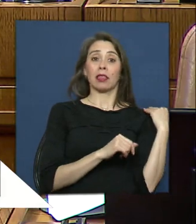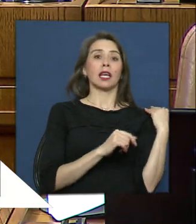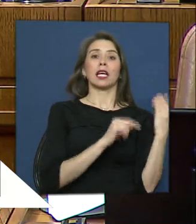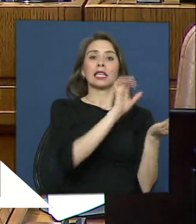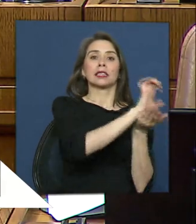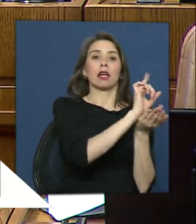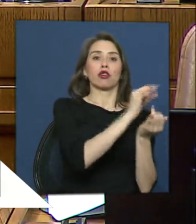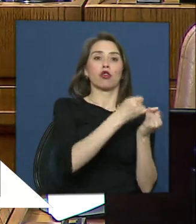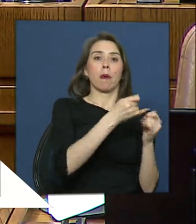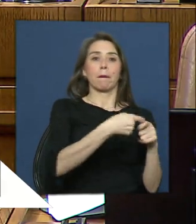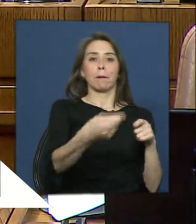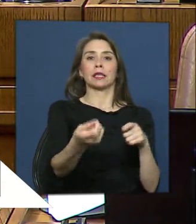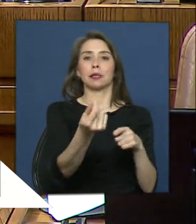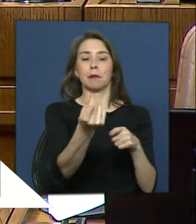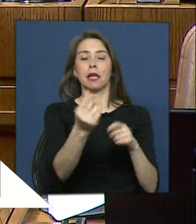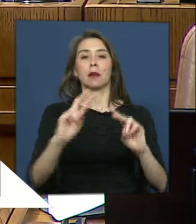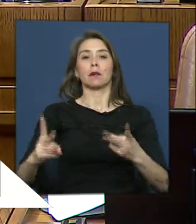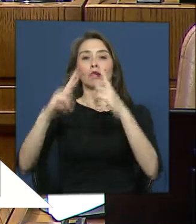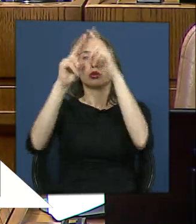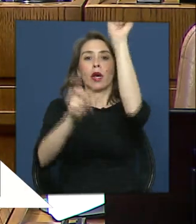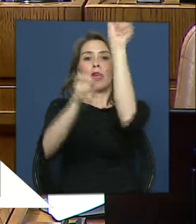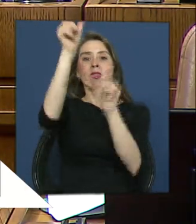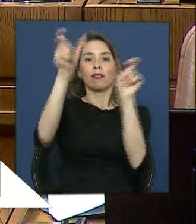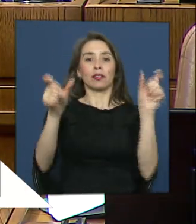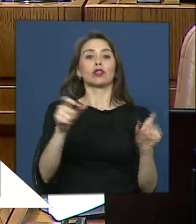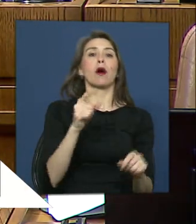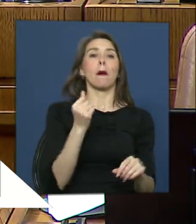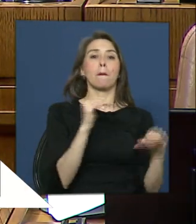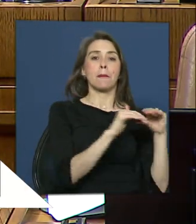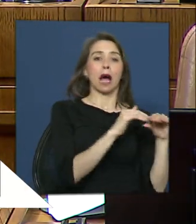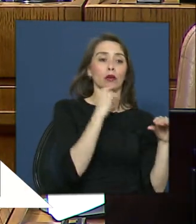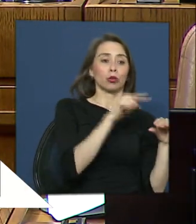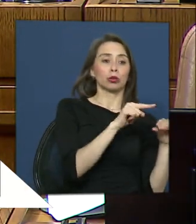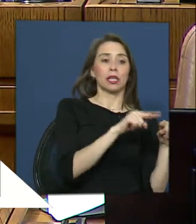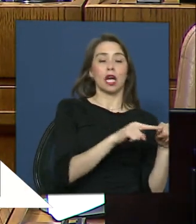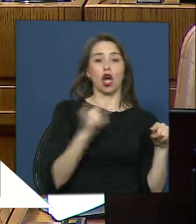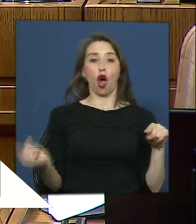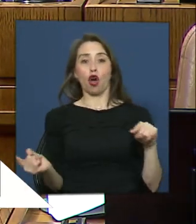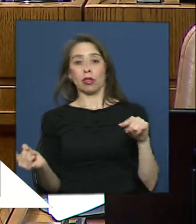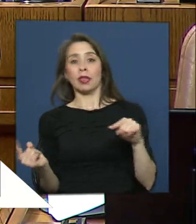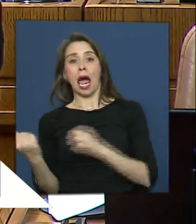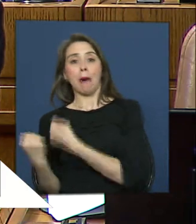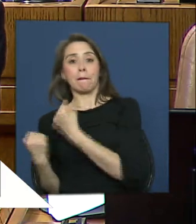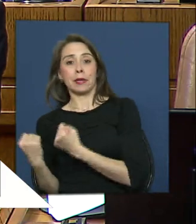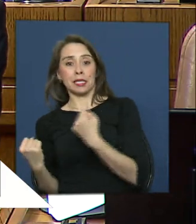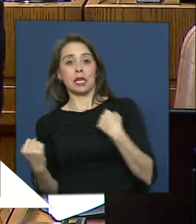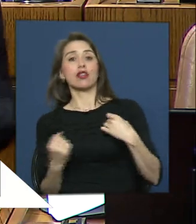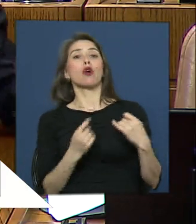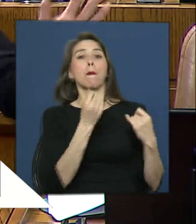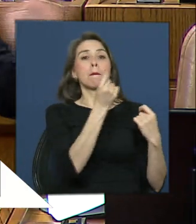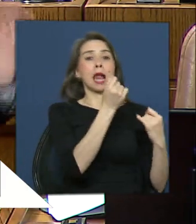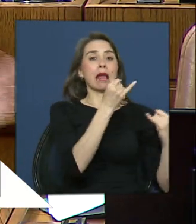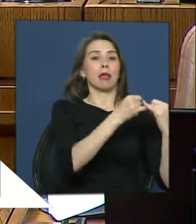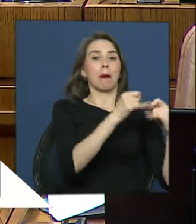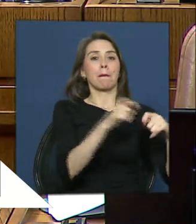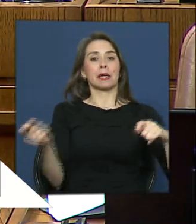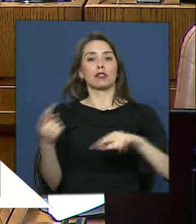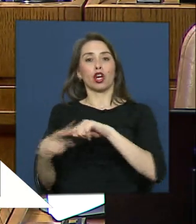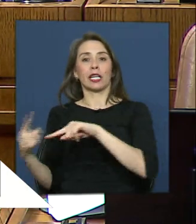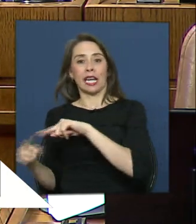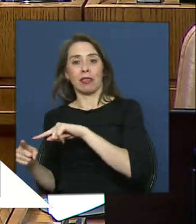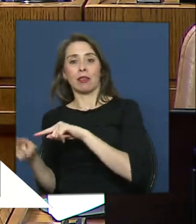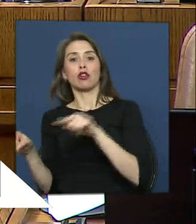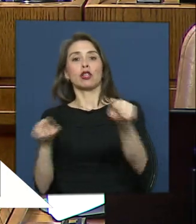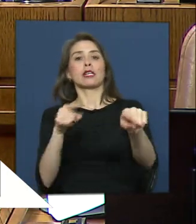edificio. El banco le decía, usted constituya otra, y entonces yo le presto la plata, y por tanto arriéndese. Y de lo contrario, no le presto la